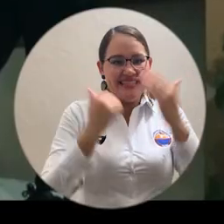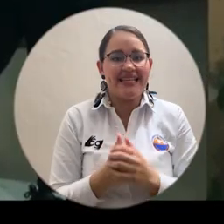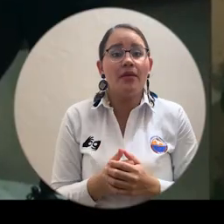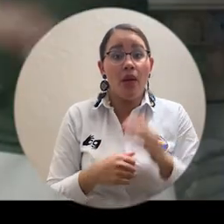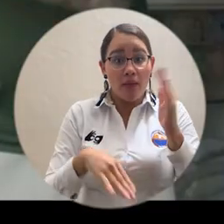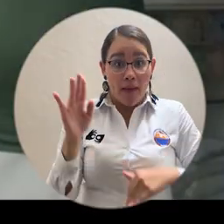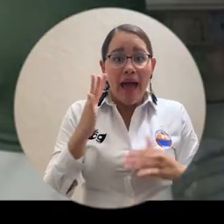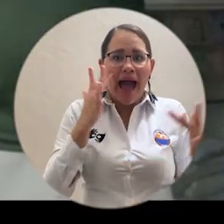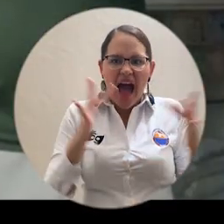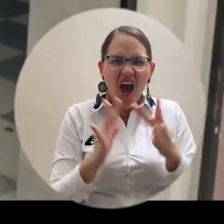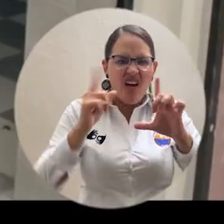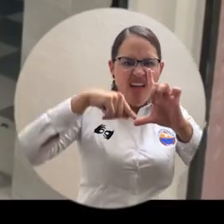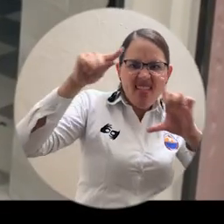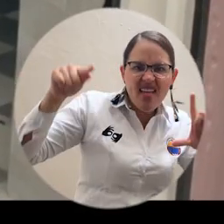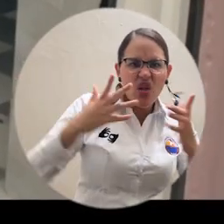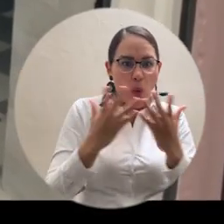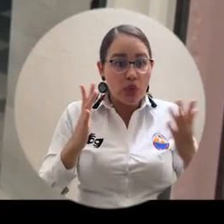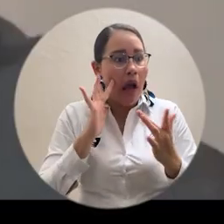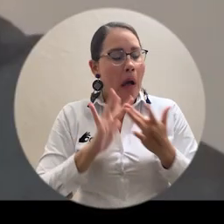estadísticas.